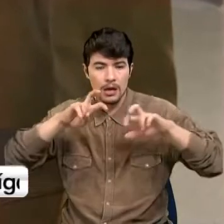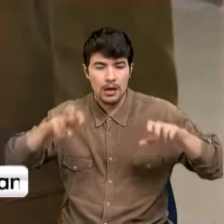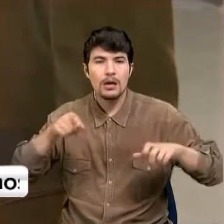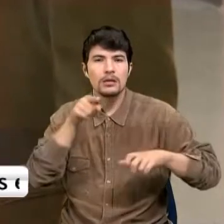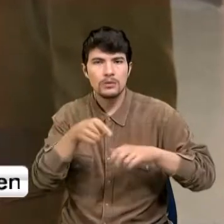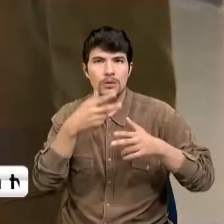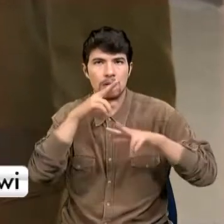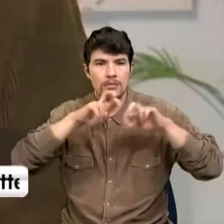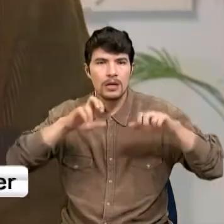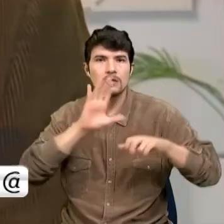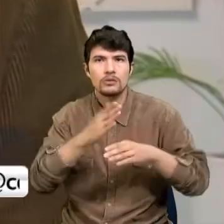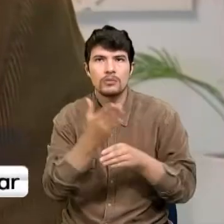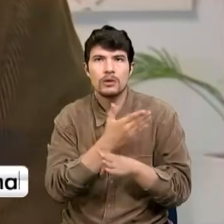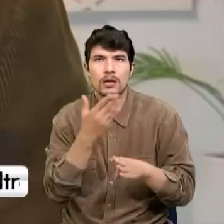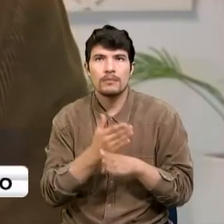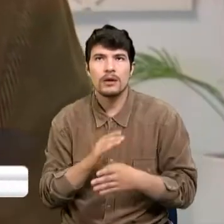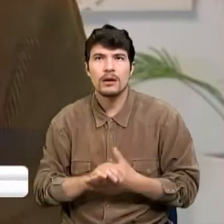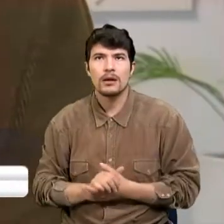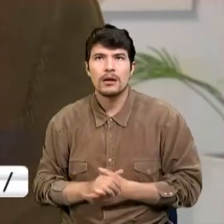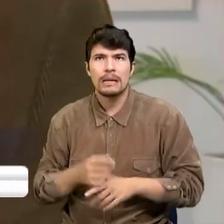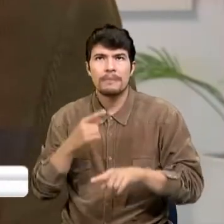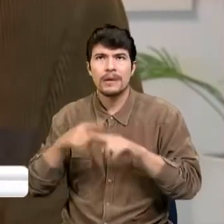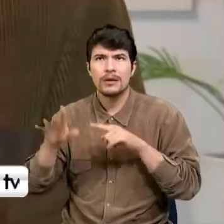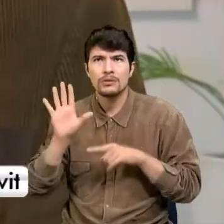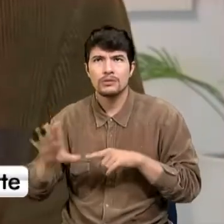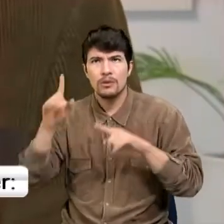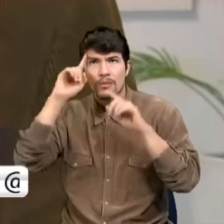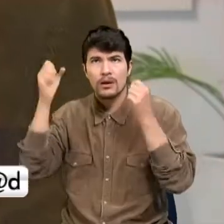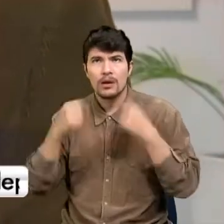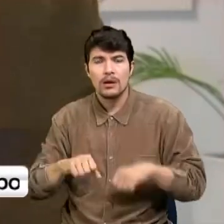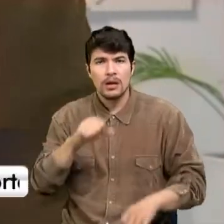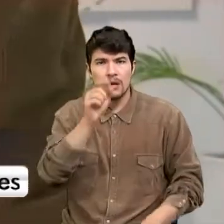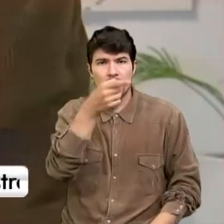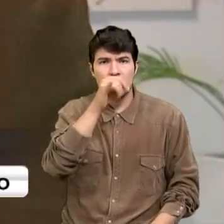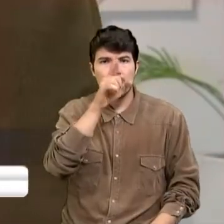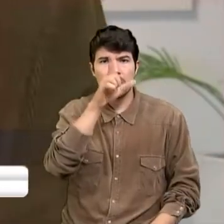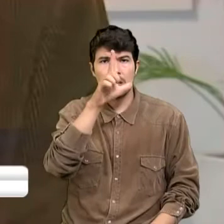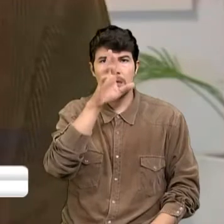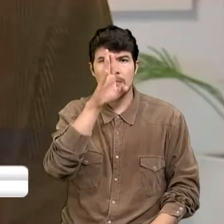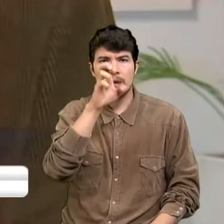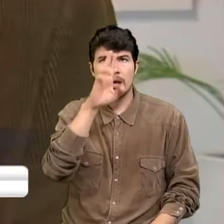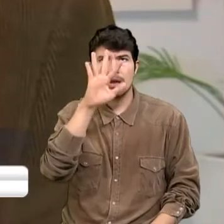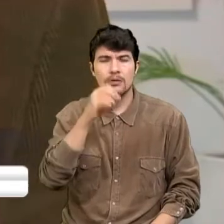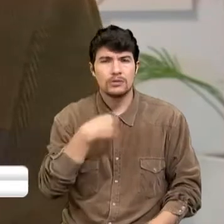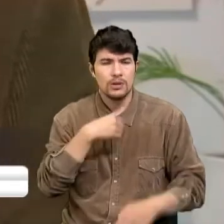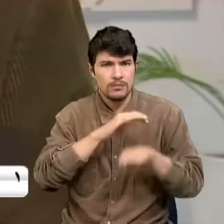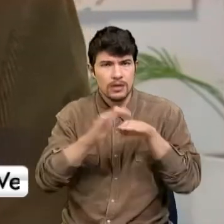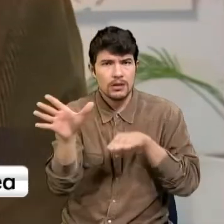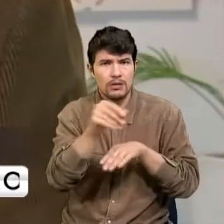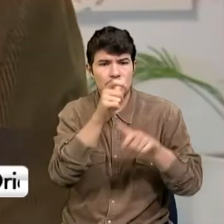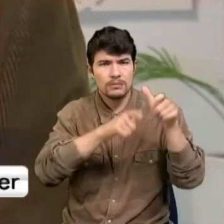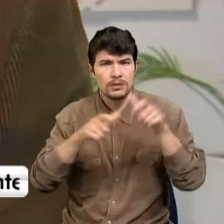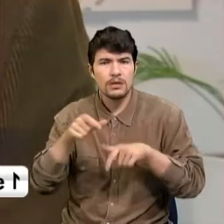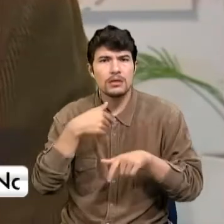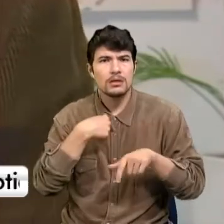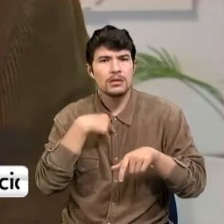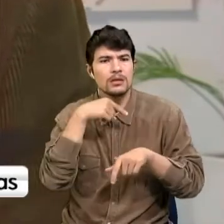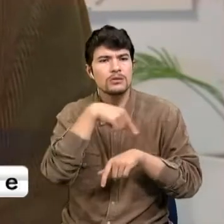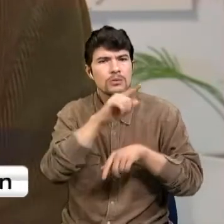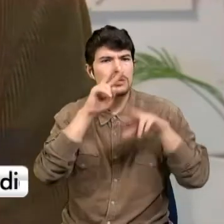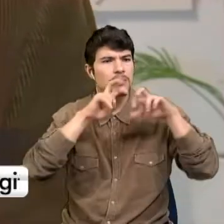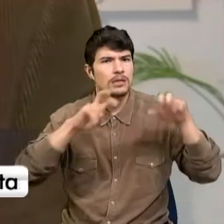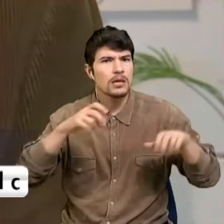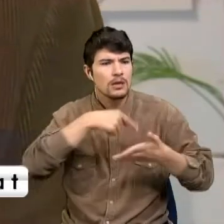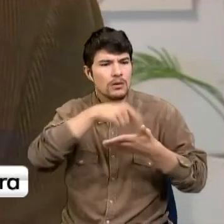sobre esta problemática pero si tanto en la preocupación del señor gilberto barajas yo invito a los medios porque no investigan la contratación que él tuvo